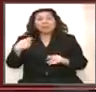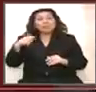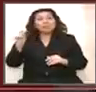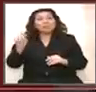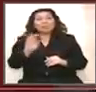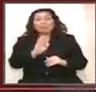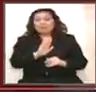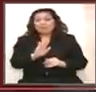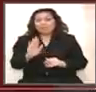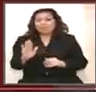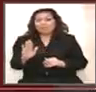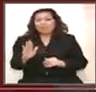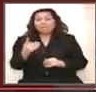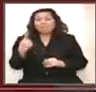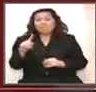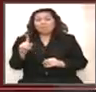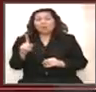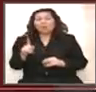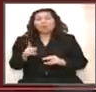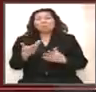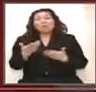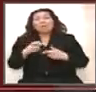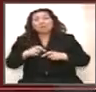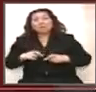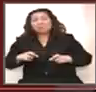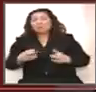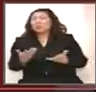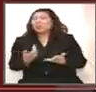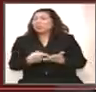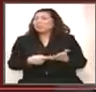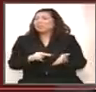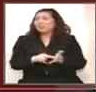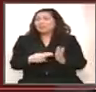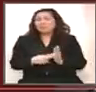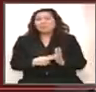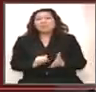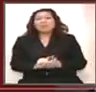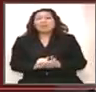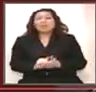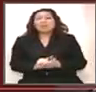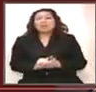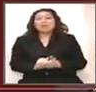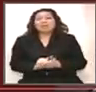37,7% de ellos lo son por delitos patrimoniales. Esto es que tenemos